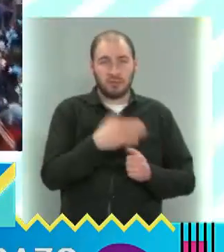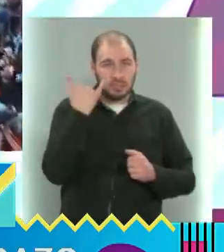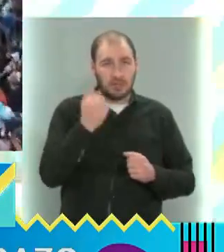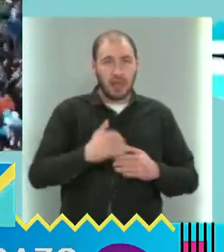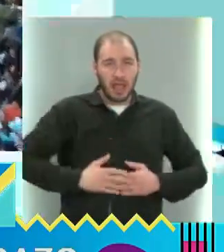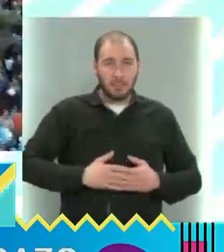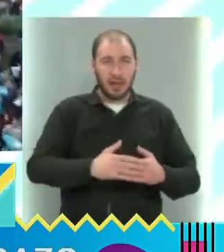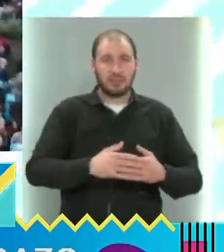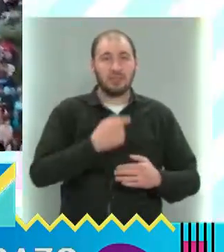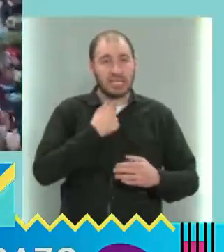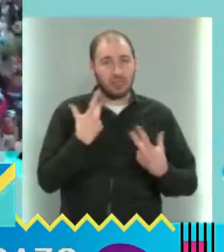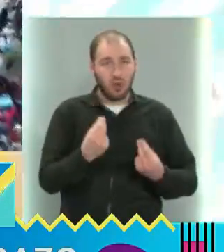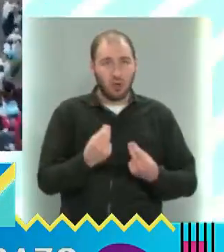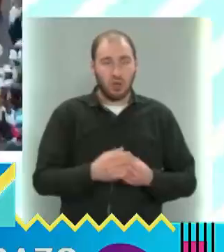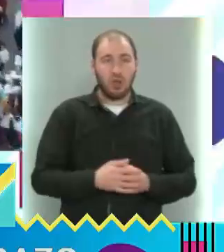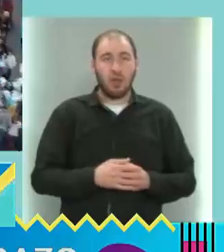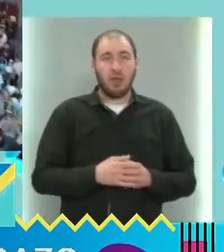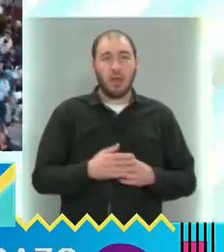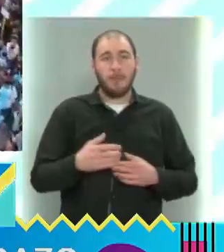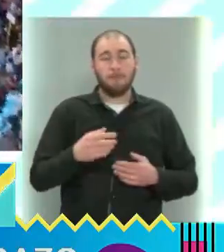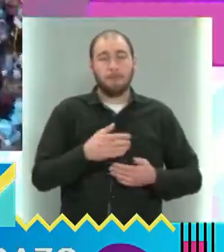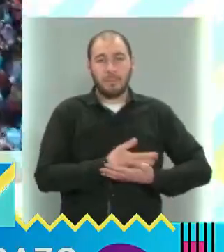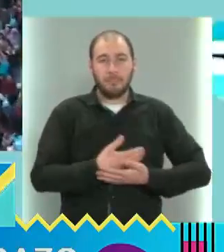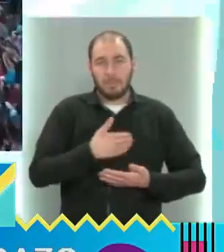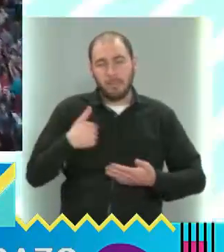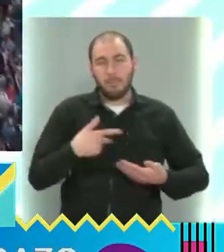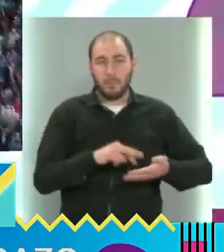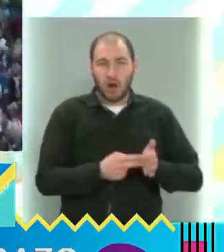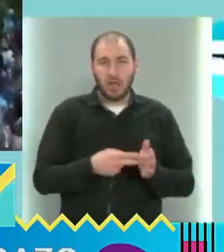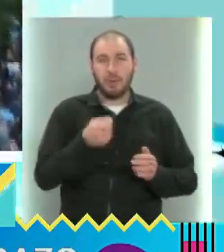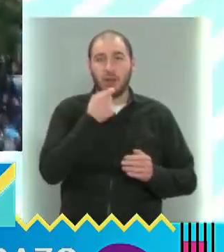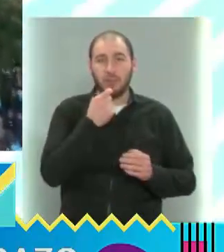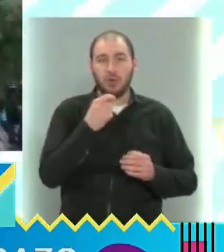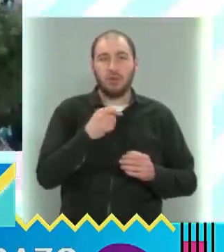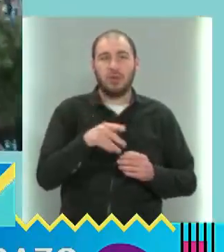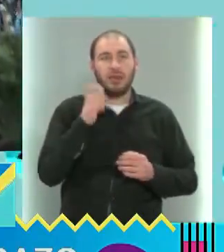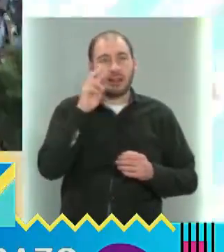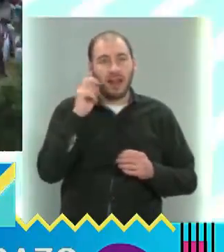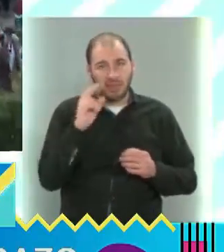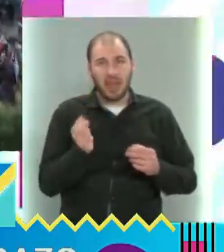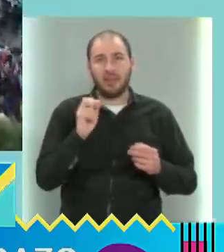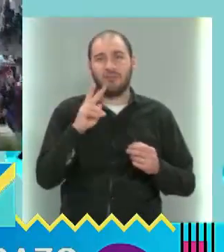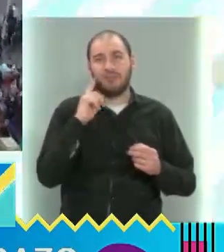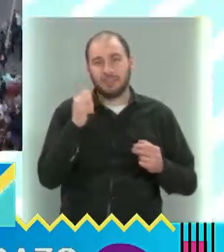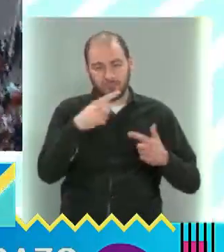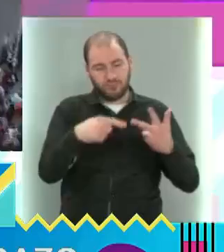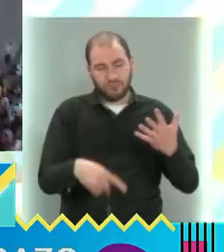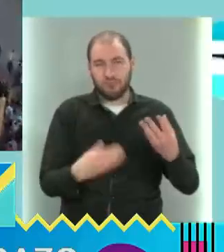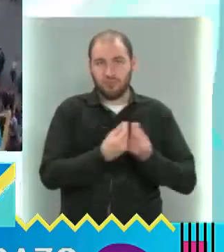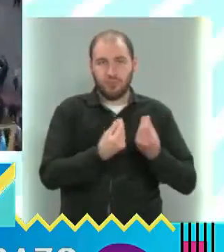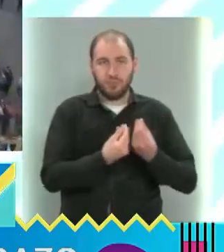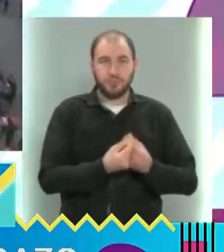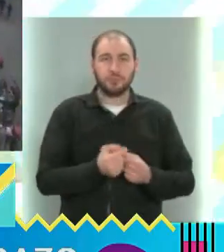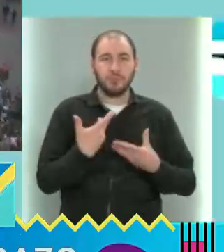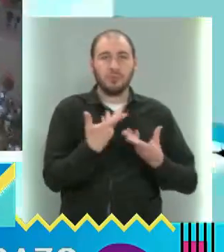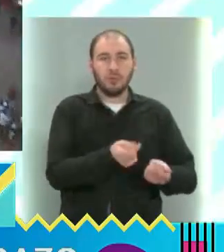el embarazo no deseado, la maternidad vulnerable, como por ejemplo en Grávida, en Vitam. Hay muchas organizaciones donde